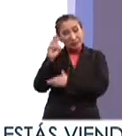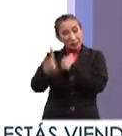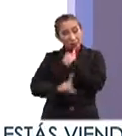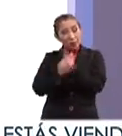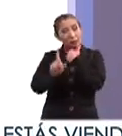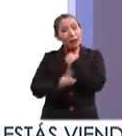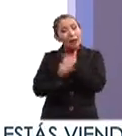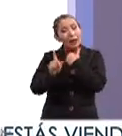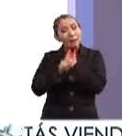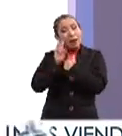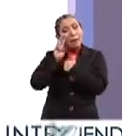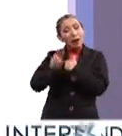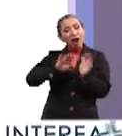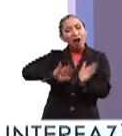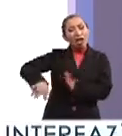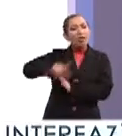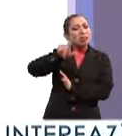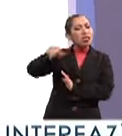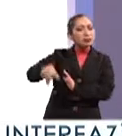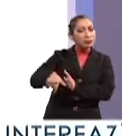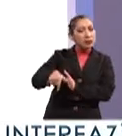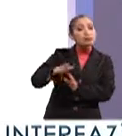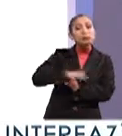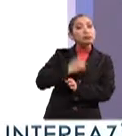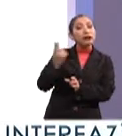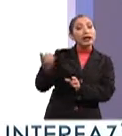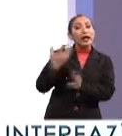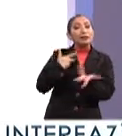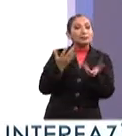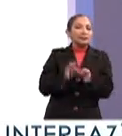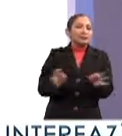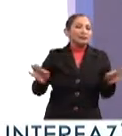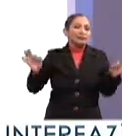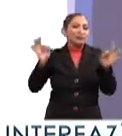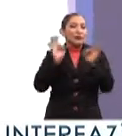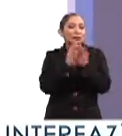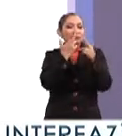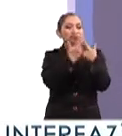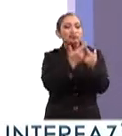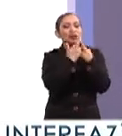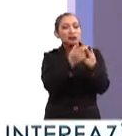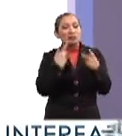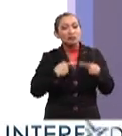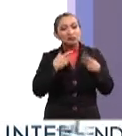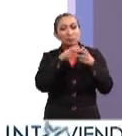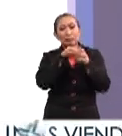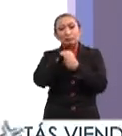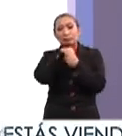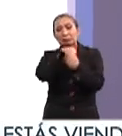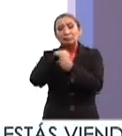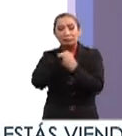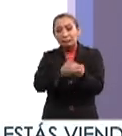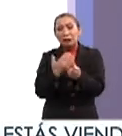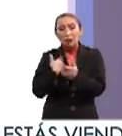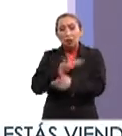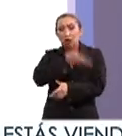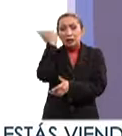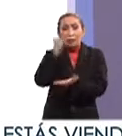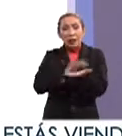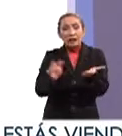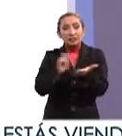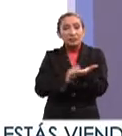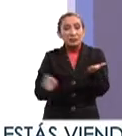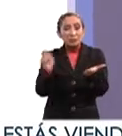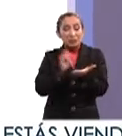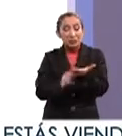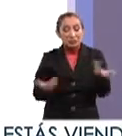problema menor que se deja de lado por una parte porque hay una importante cantidad de población todavía analfabeta, es decir, que